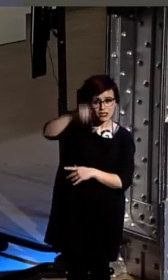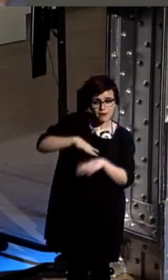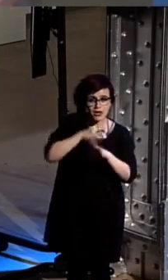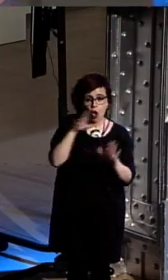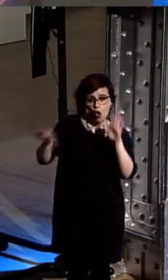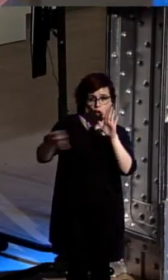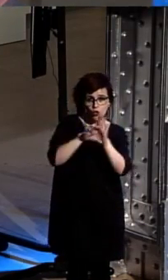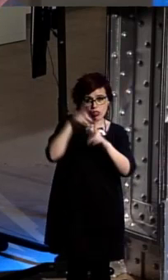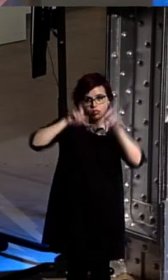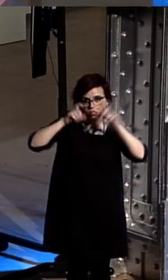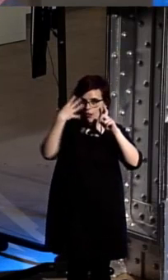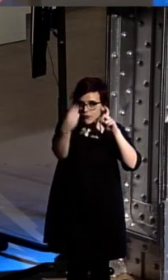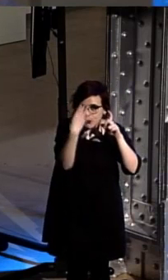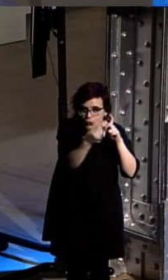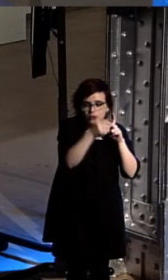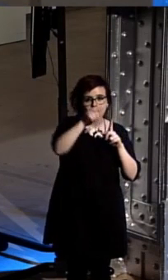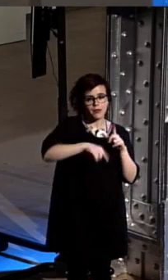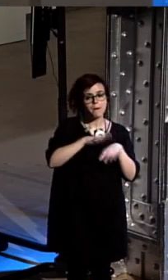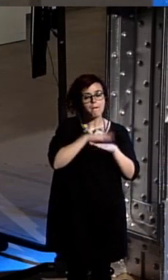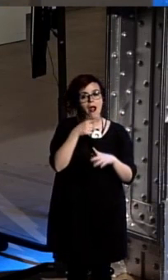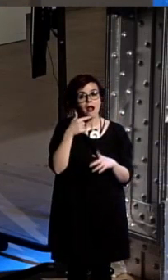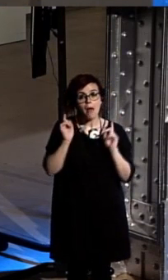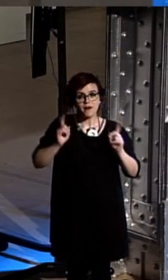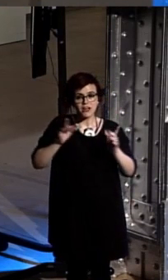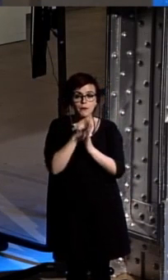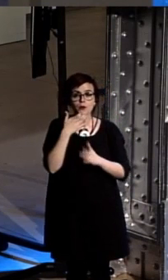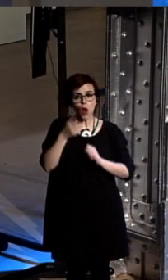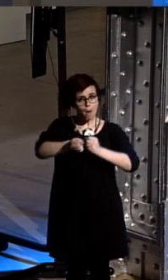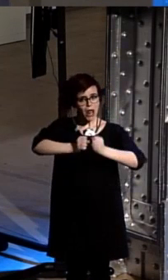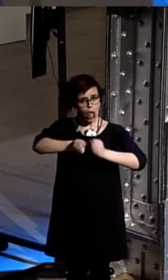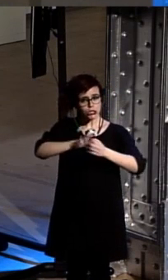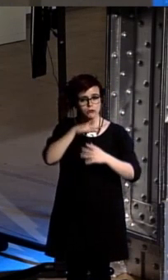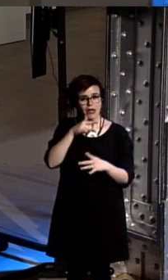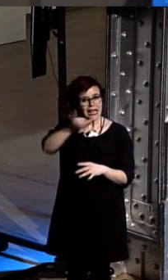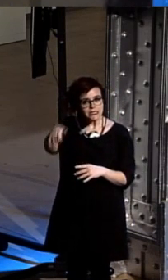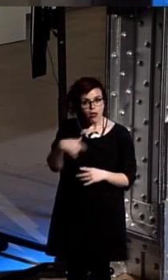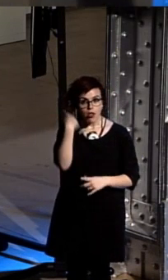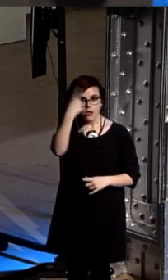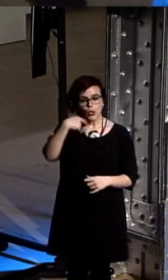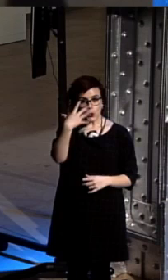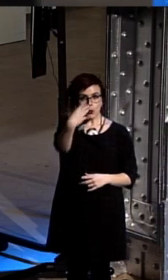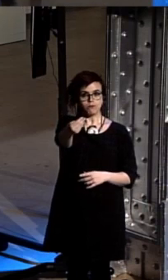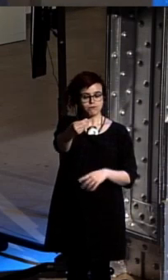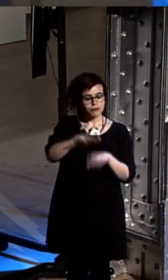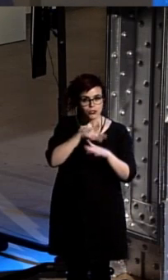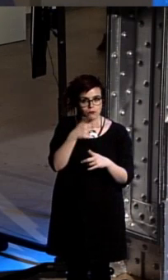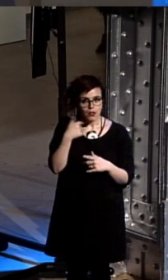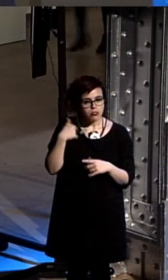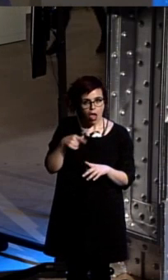el reconocimiento facial también para poder prevenir la fatiga de los pilotos. Por lo